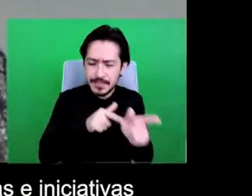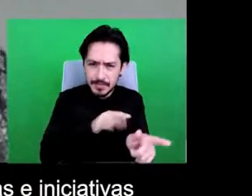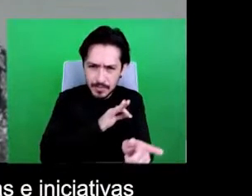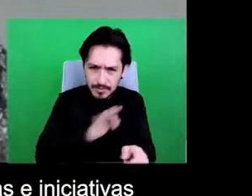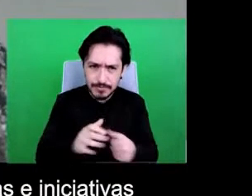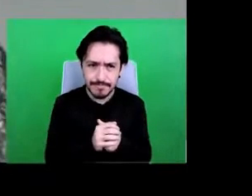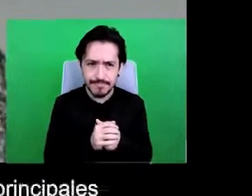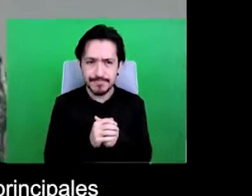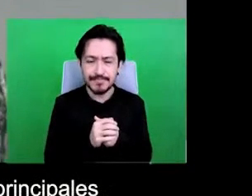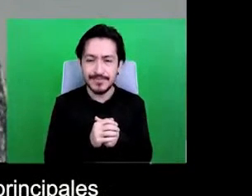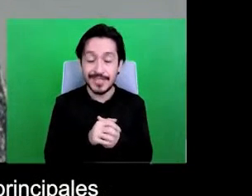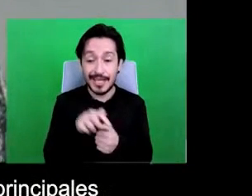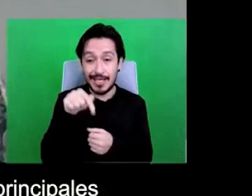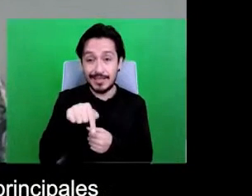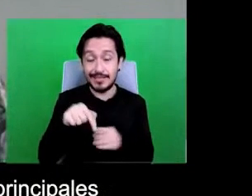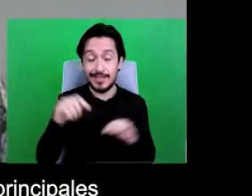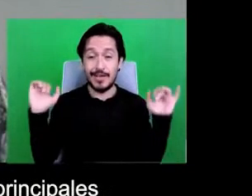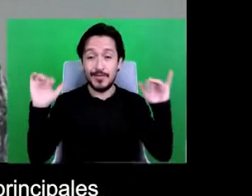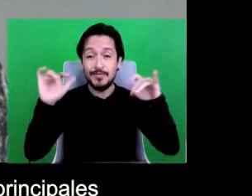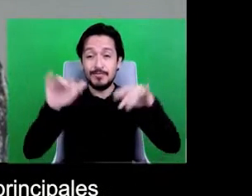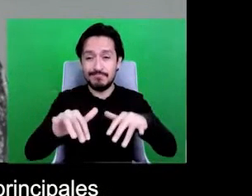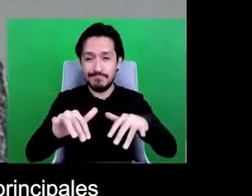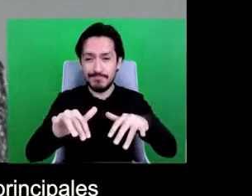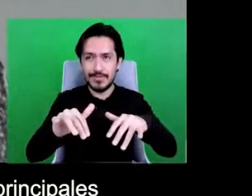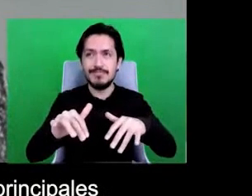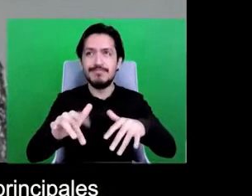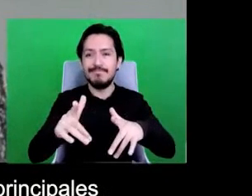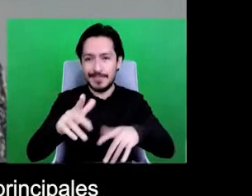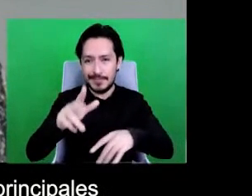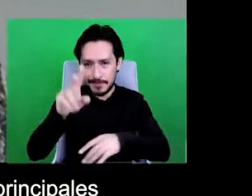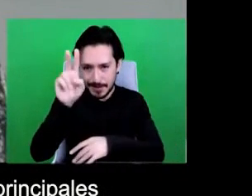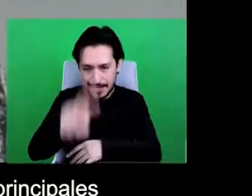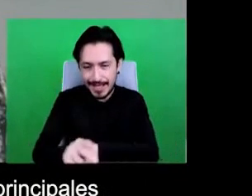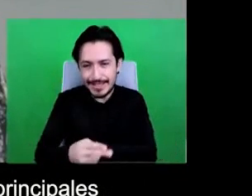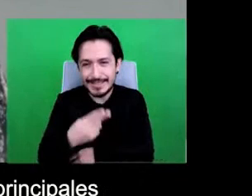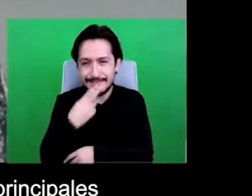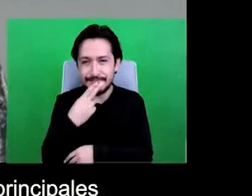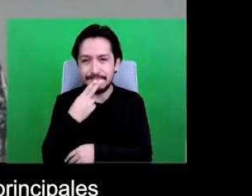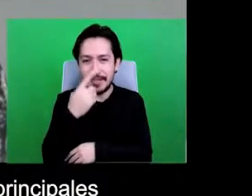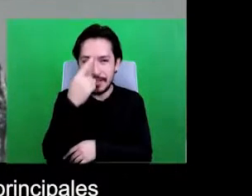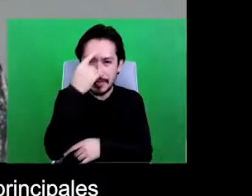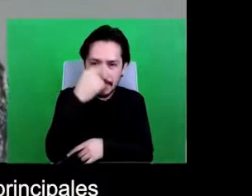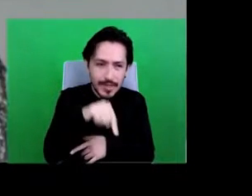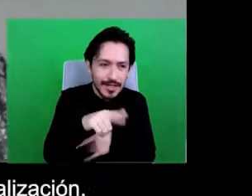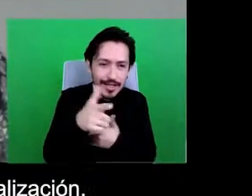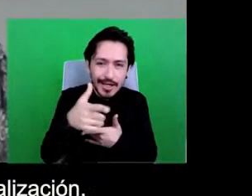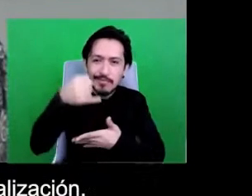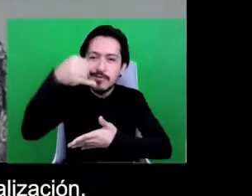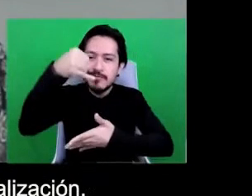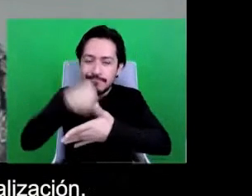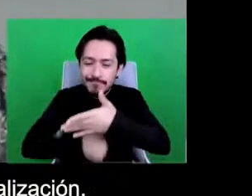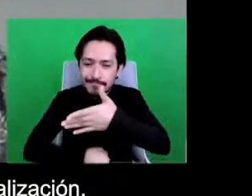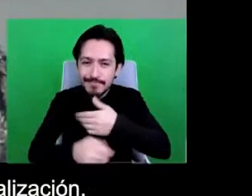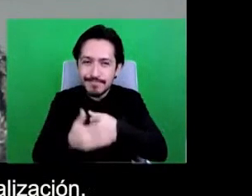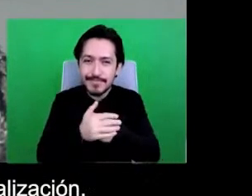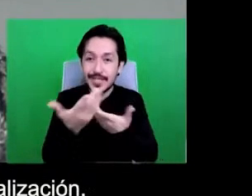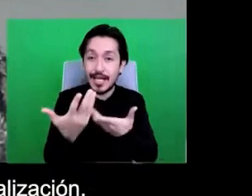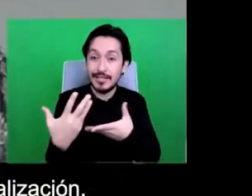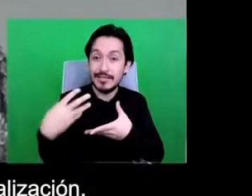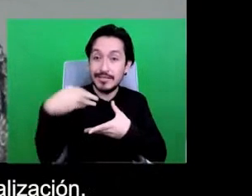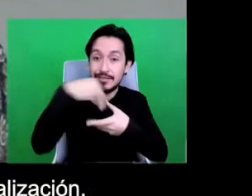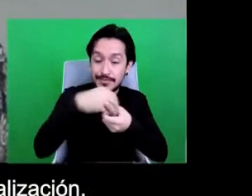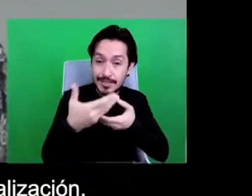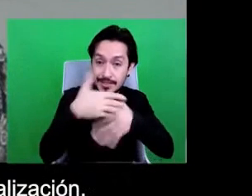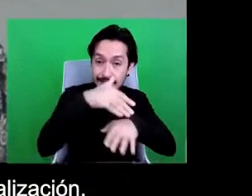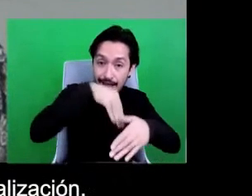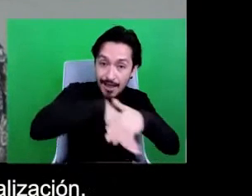implementar. Sirva este encuentro para ahondar en algunas de las principales preocupaciones que surgieron de estos talleres: accesibilidad,